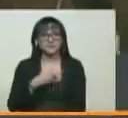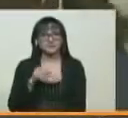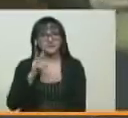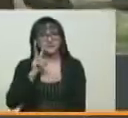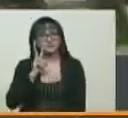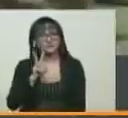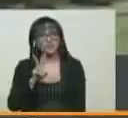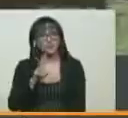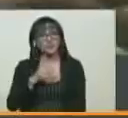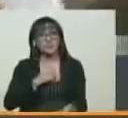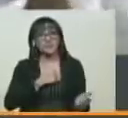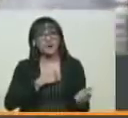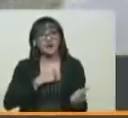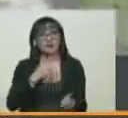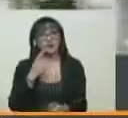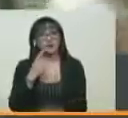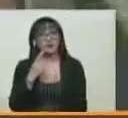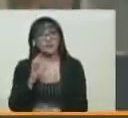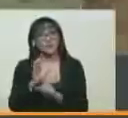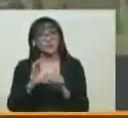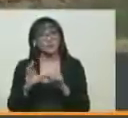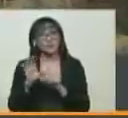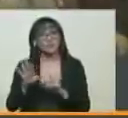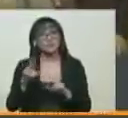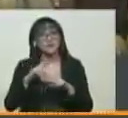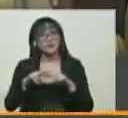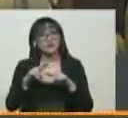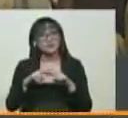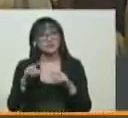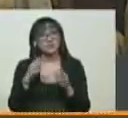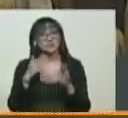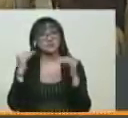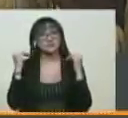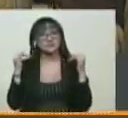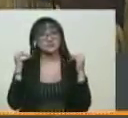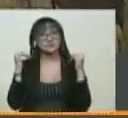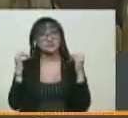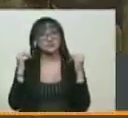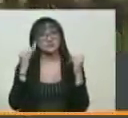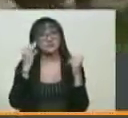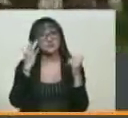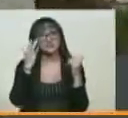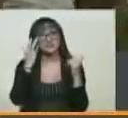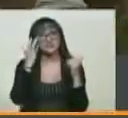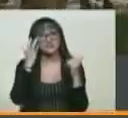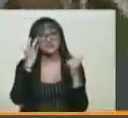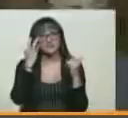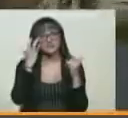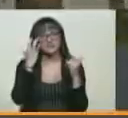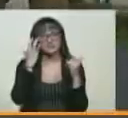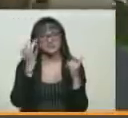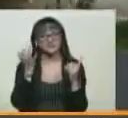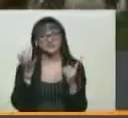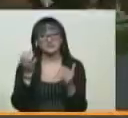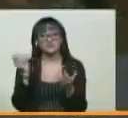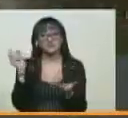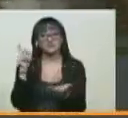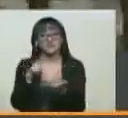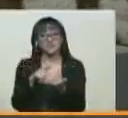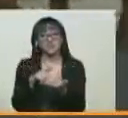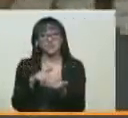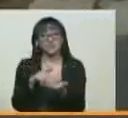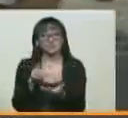el tradicional baile. Los niños están celebrando la llegada del candidato